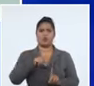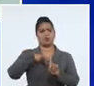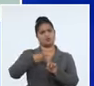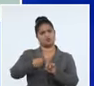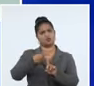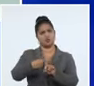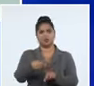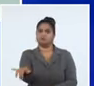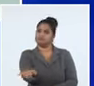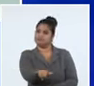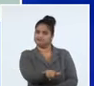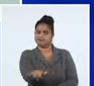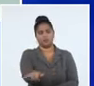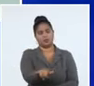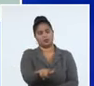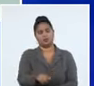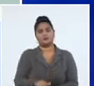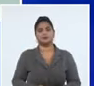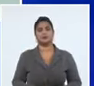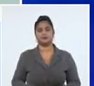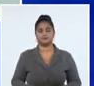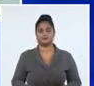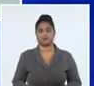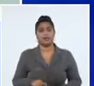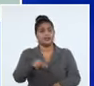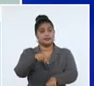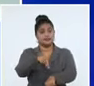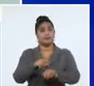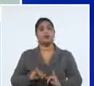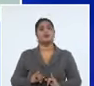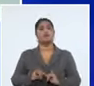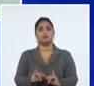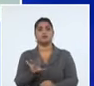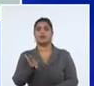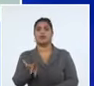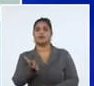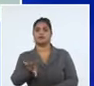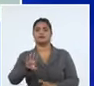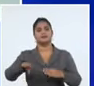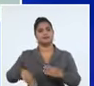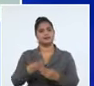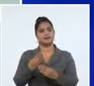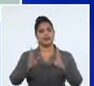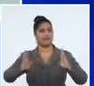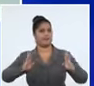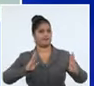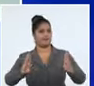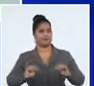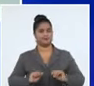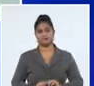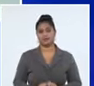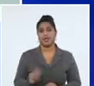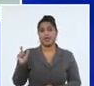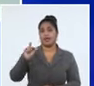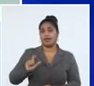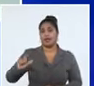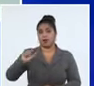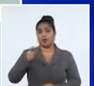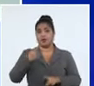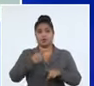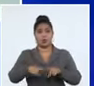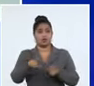estamos analizando, que son los últimos 15 días. Le sigue la provincia de Camagüey, que